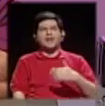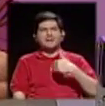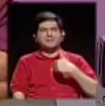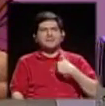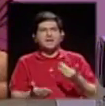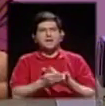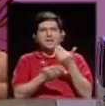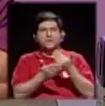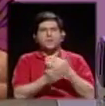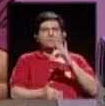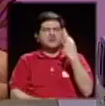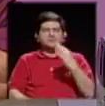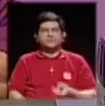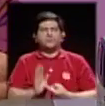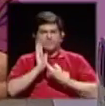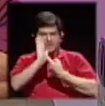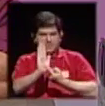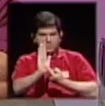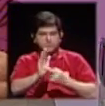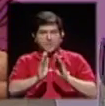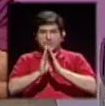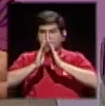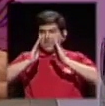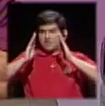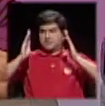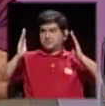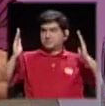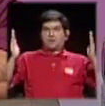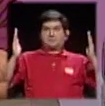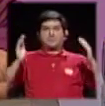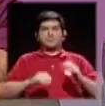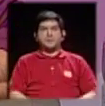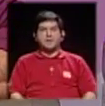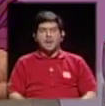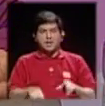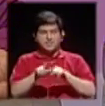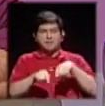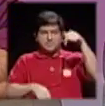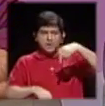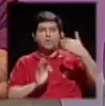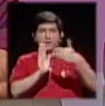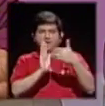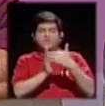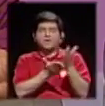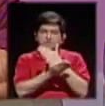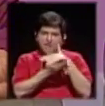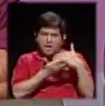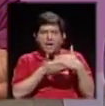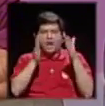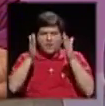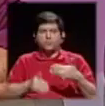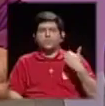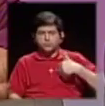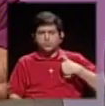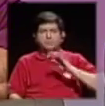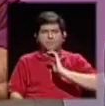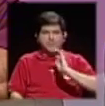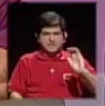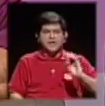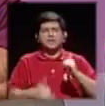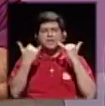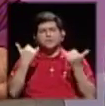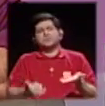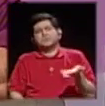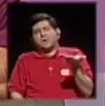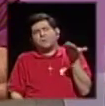nuevas expresiones y se va ampliando la expresión, incluso toca hoy a algunos hombres y a los niños, pues ya desde hace